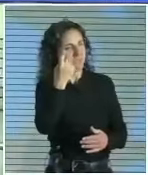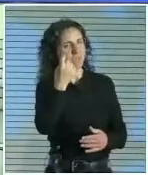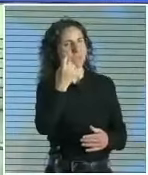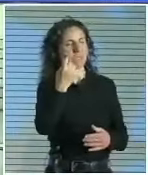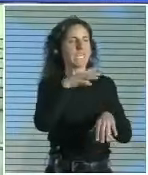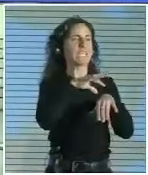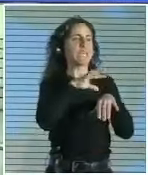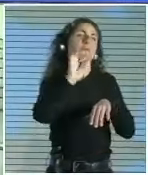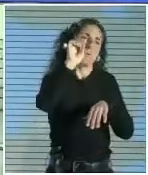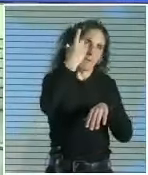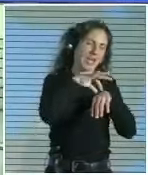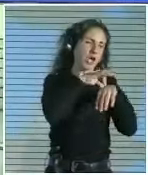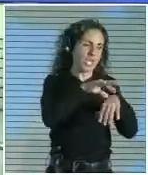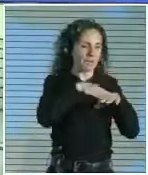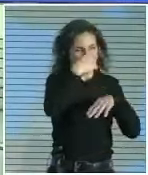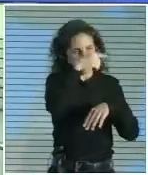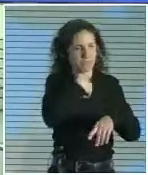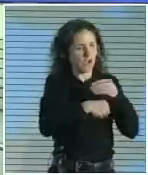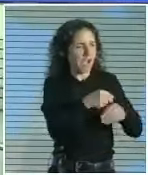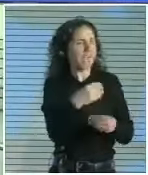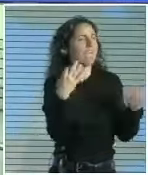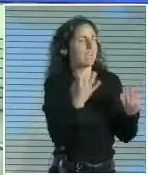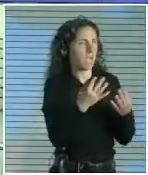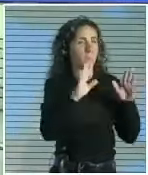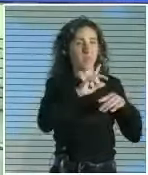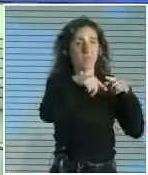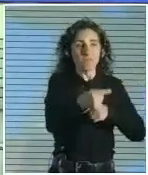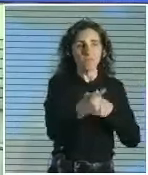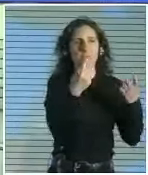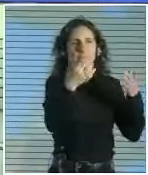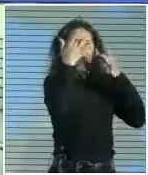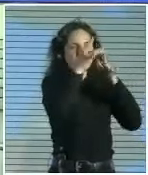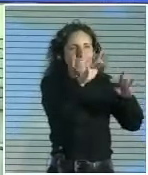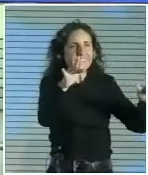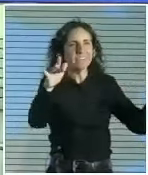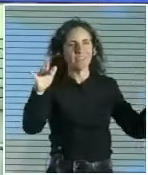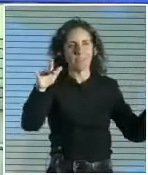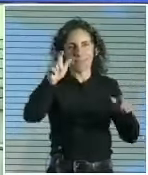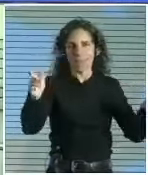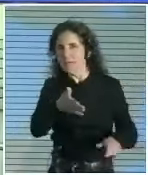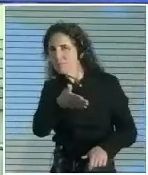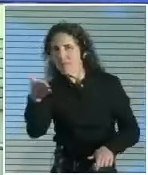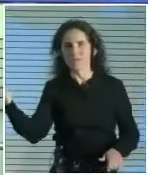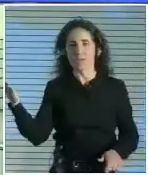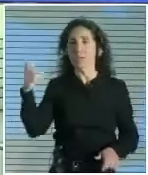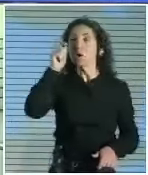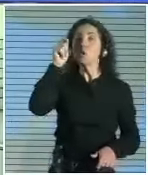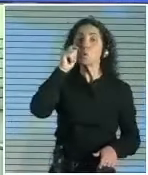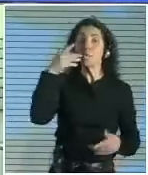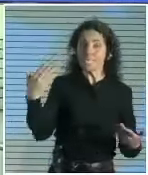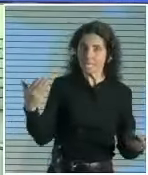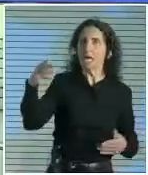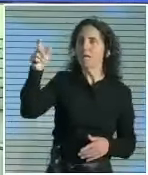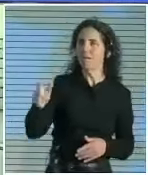hoja de ruta para saber lo que tienes que hacer, pero un relato. Pero luego hay que sensibilizar a la propia población, al turista. Estábamos aquí hablando